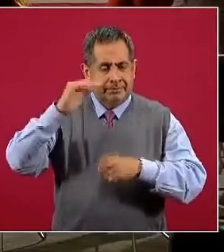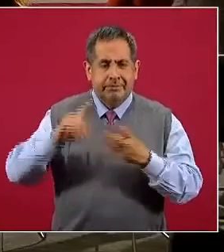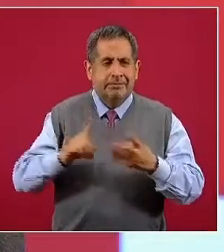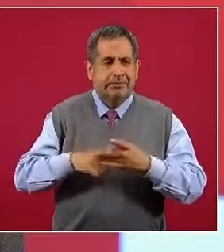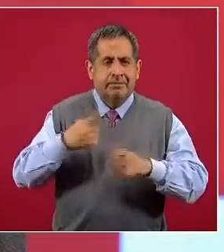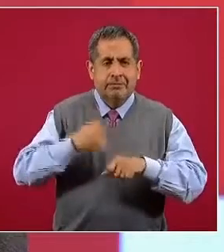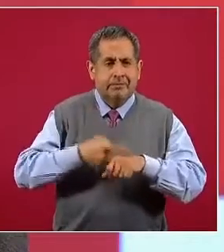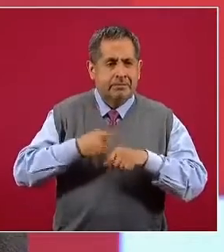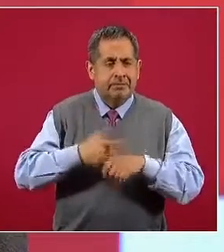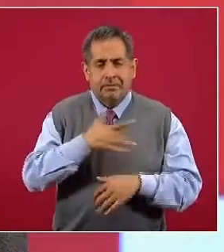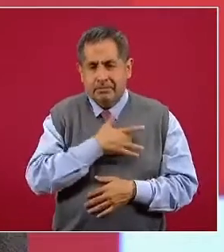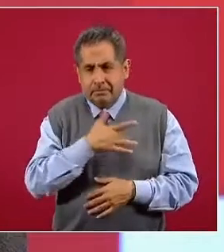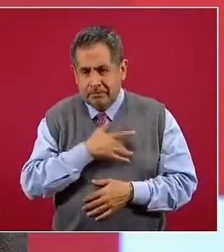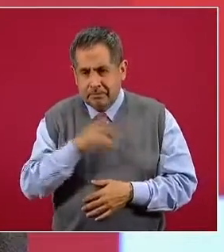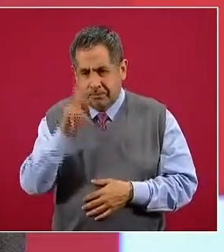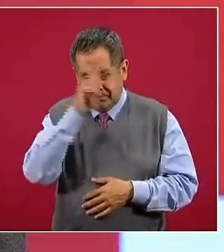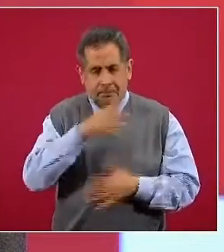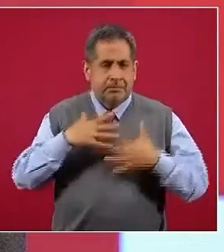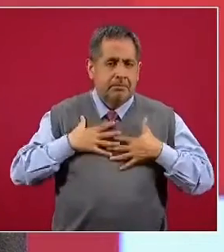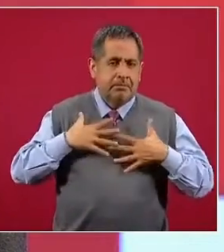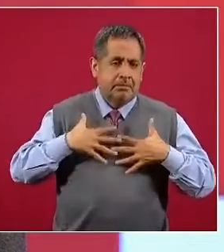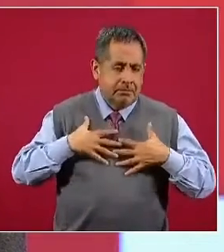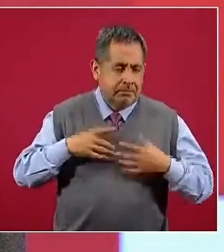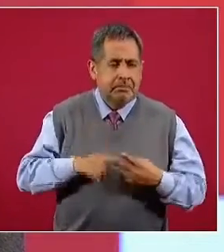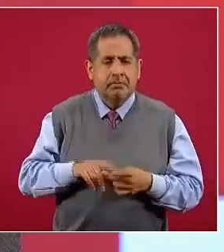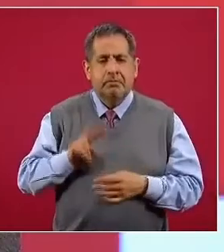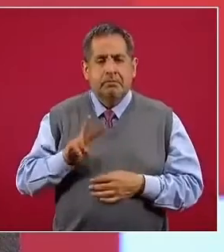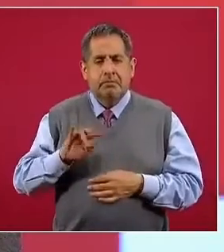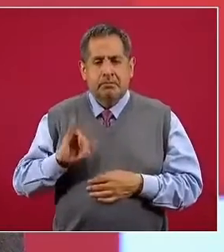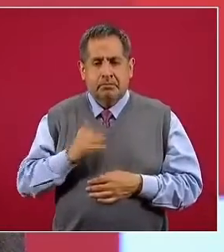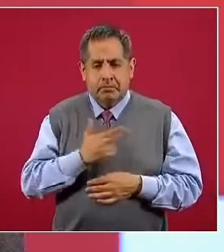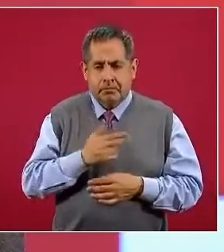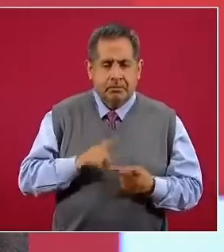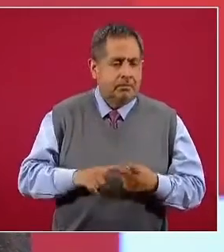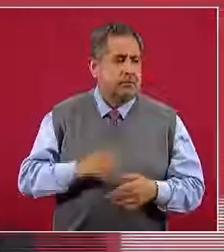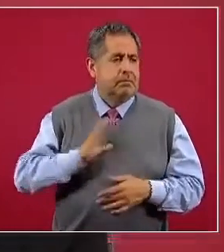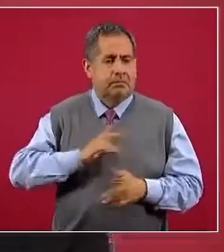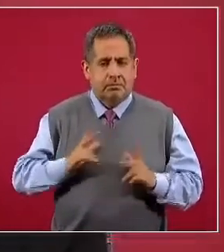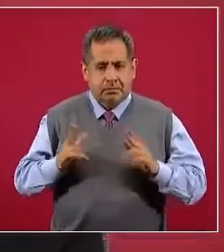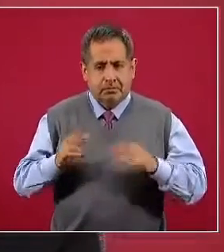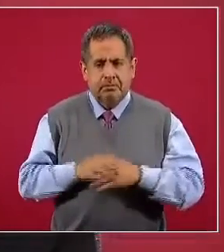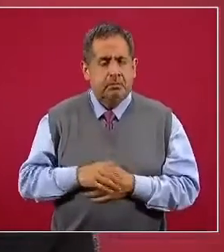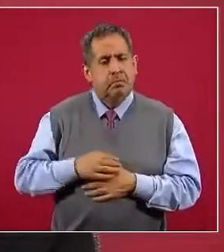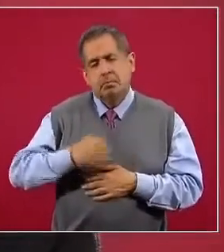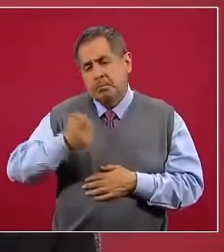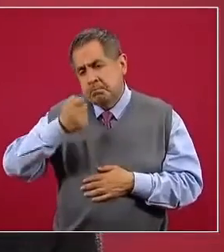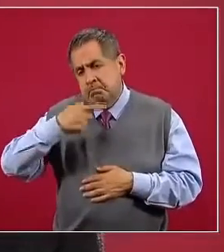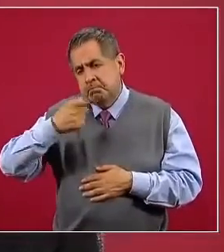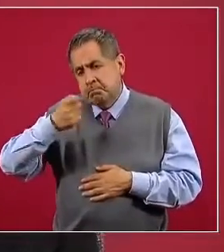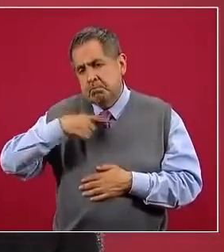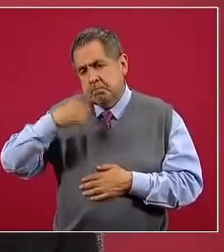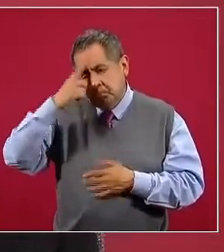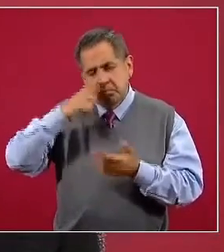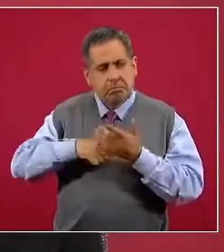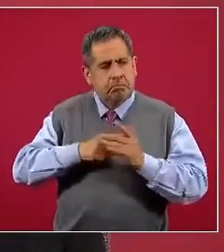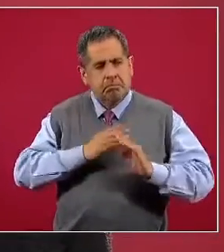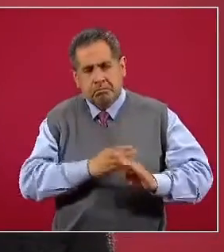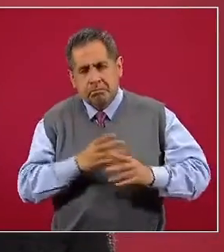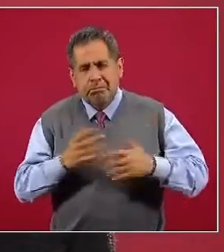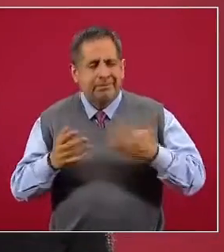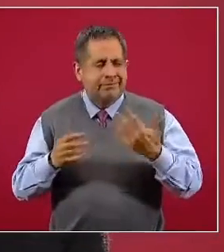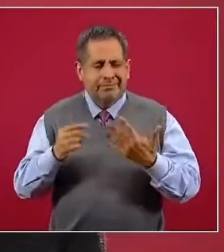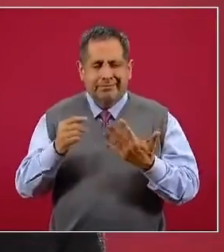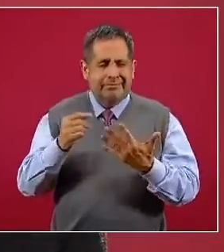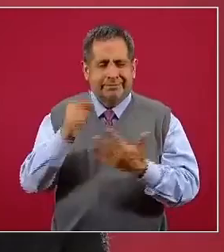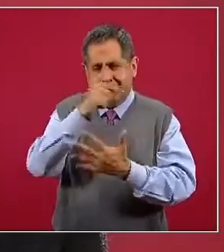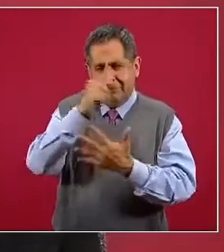enfermedad pulmonar crónica, vive con VIH, padece cáncer, toma medicamentos que causan inmunosupresión o tiene